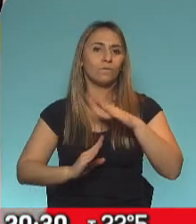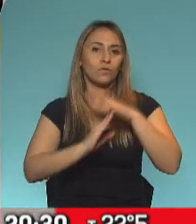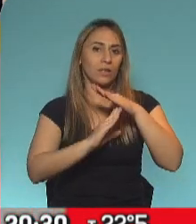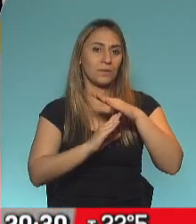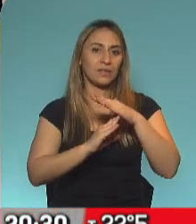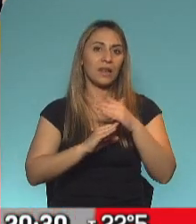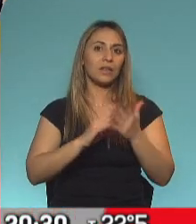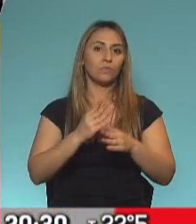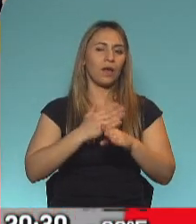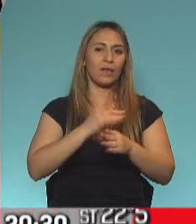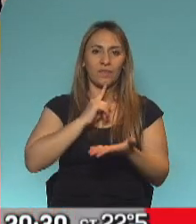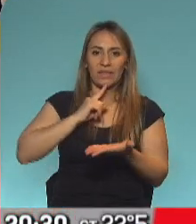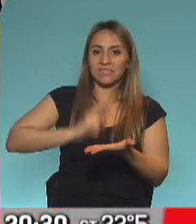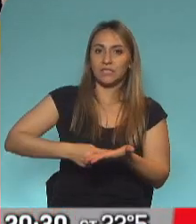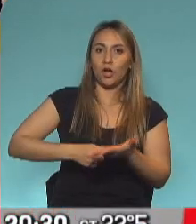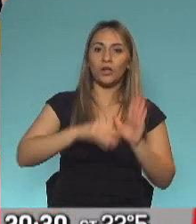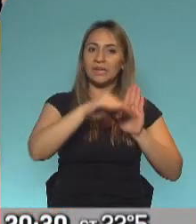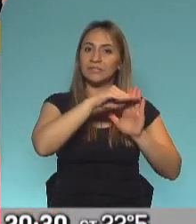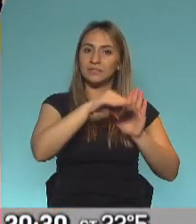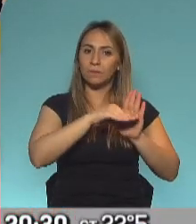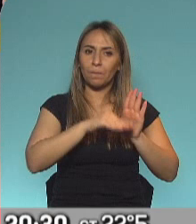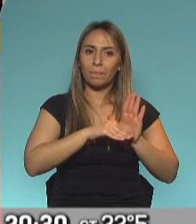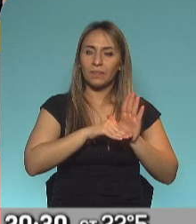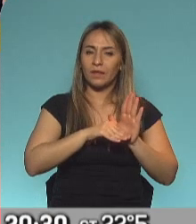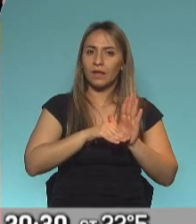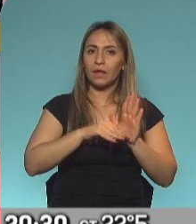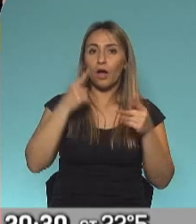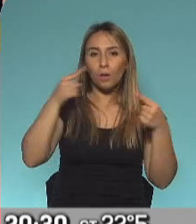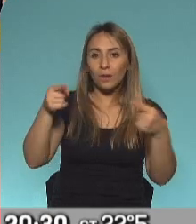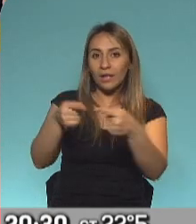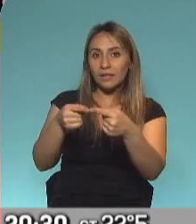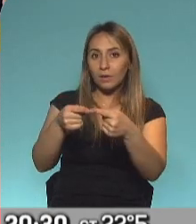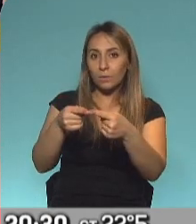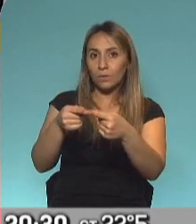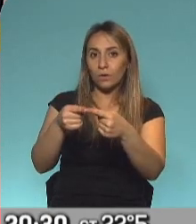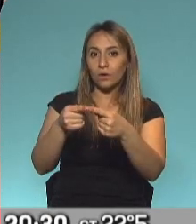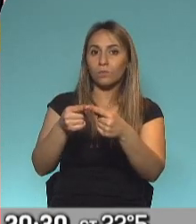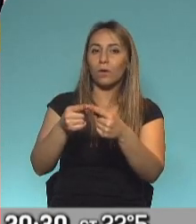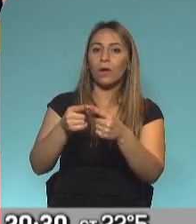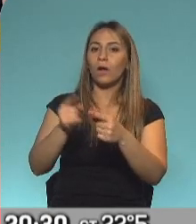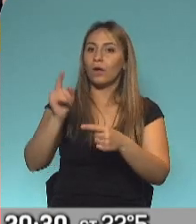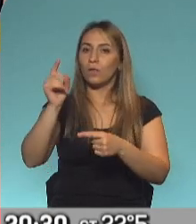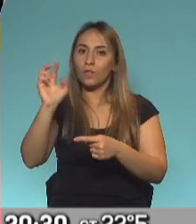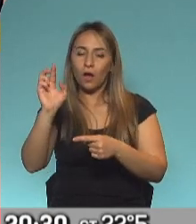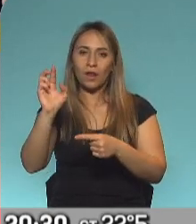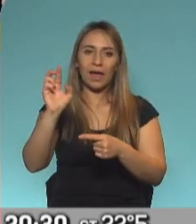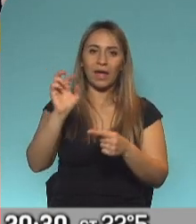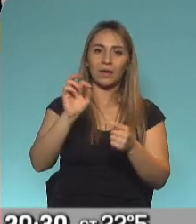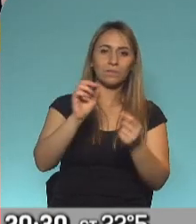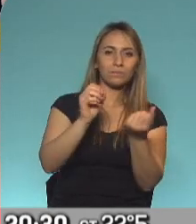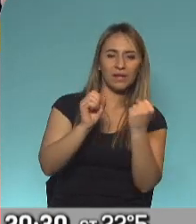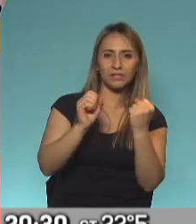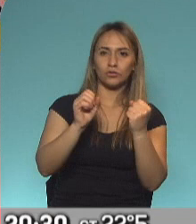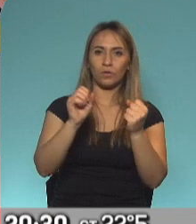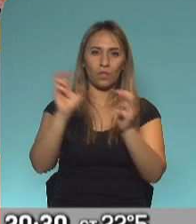tomar aquellas medidas que tienen como objetivo reducir la brecha cambiaria. ¿Es difícil